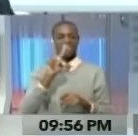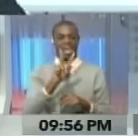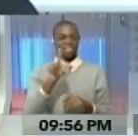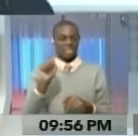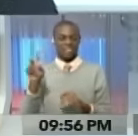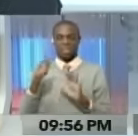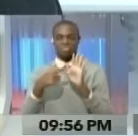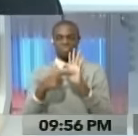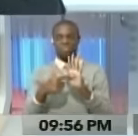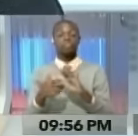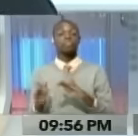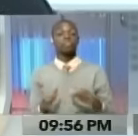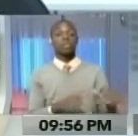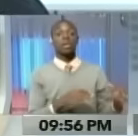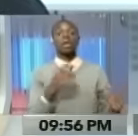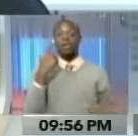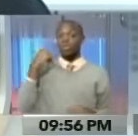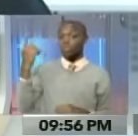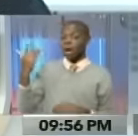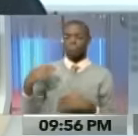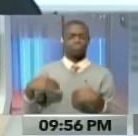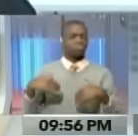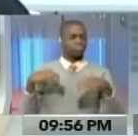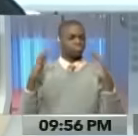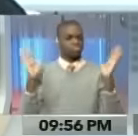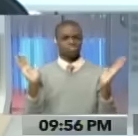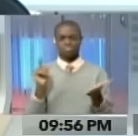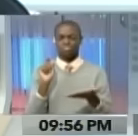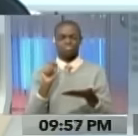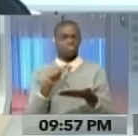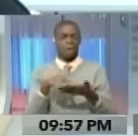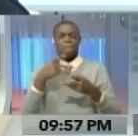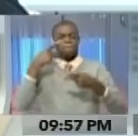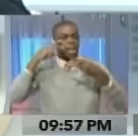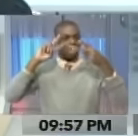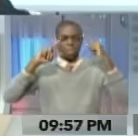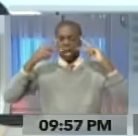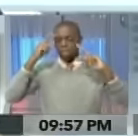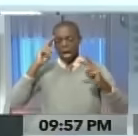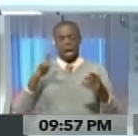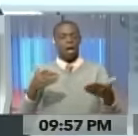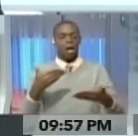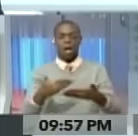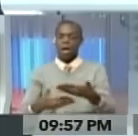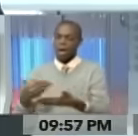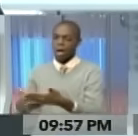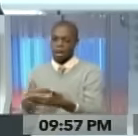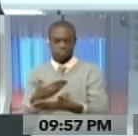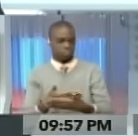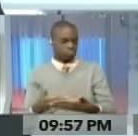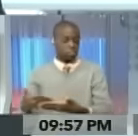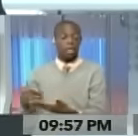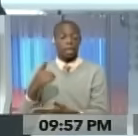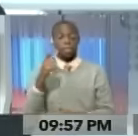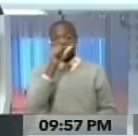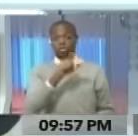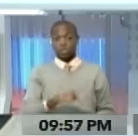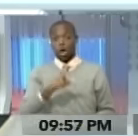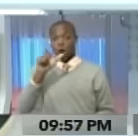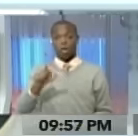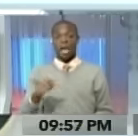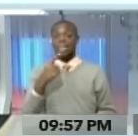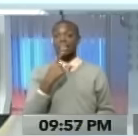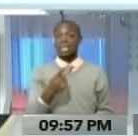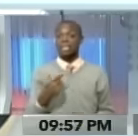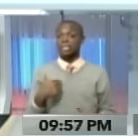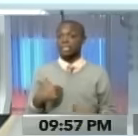video de los cientos de miles que usted puede conseguir sobre estos delios electorales gente que que dice miren yo no firmé No yo no sé qué pasó